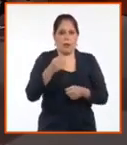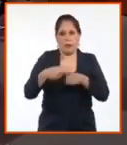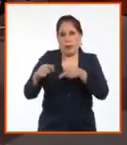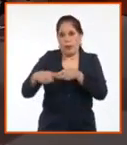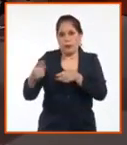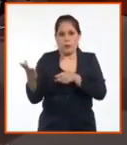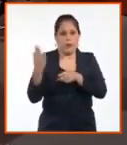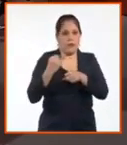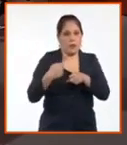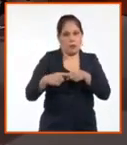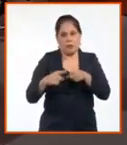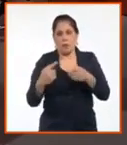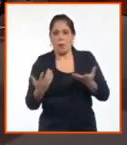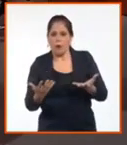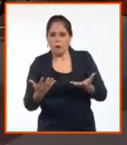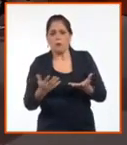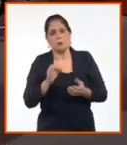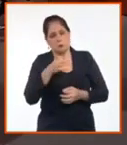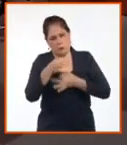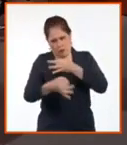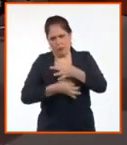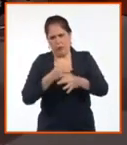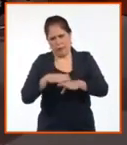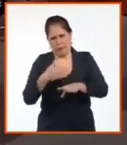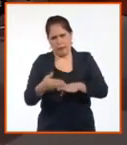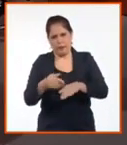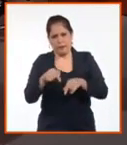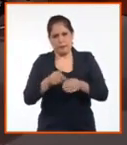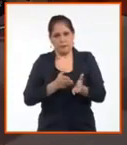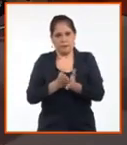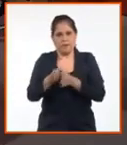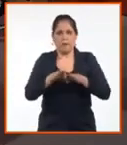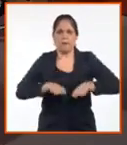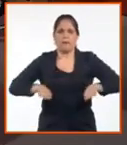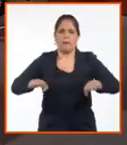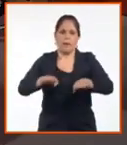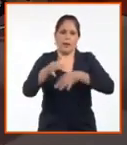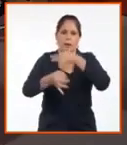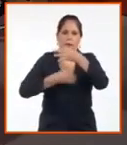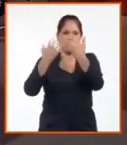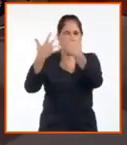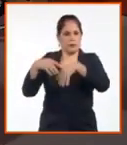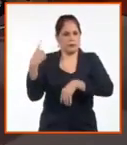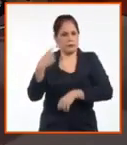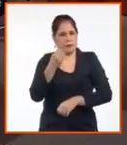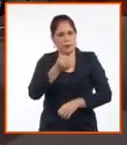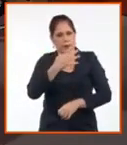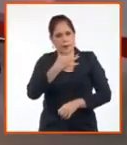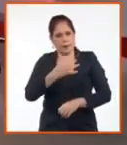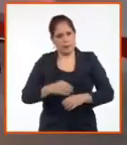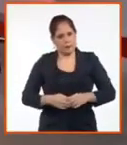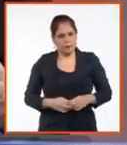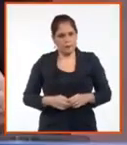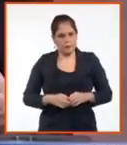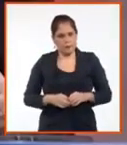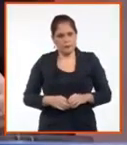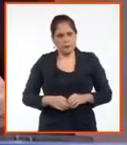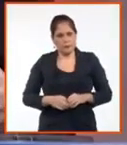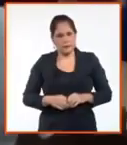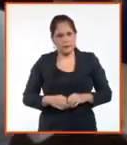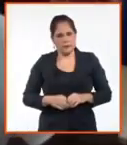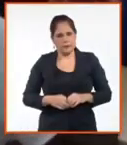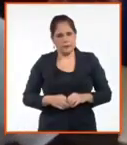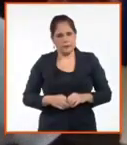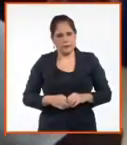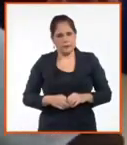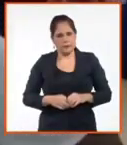materia prima al país seis buenos otros aquí en nuestra mesa redonda hablando de la producción nacional de medicamentos un espacio para la